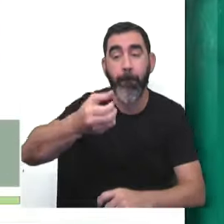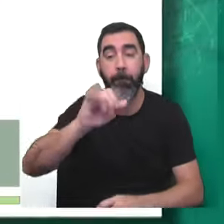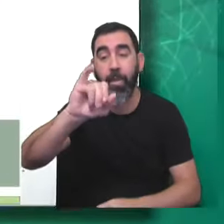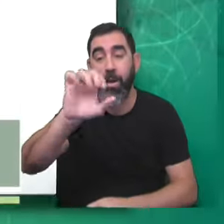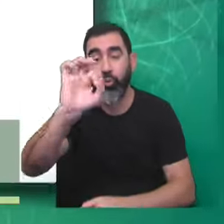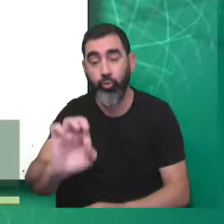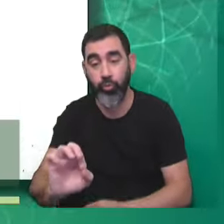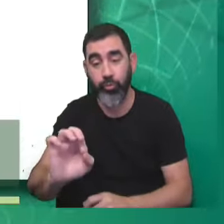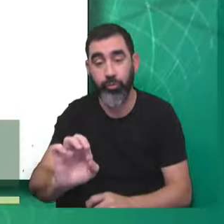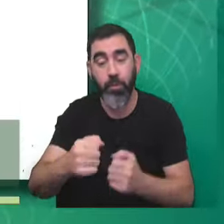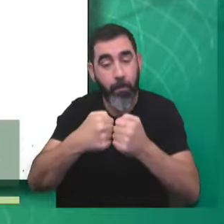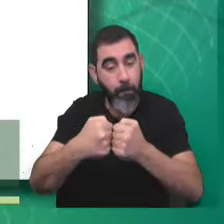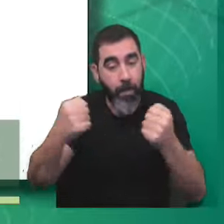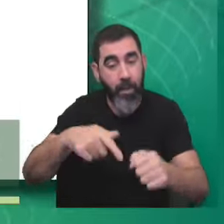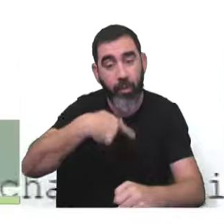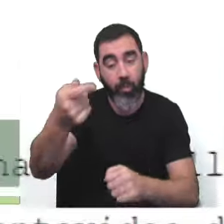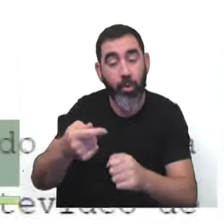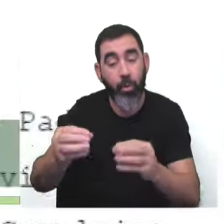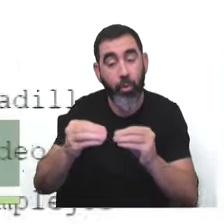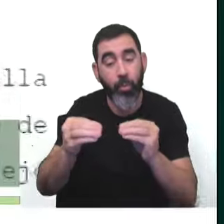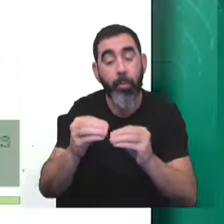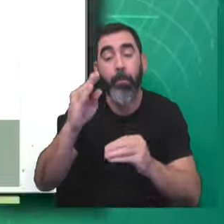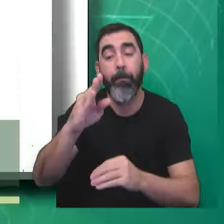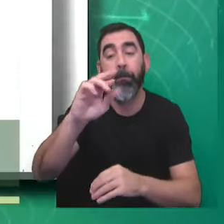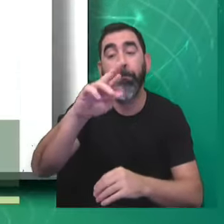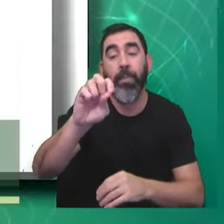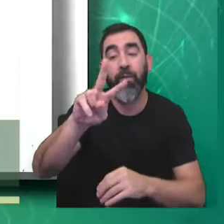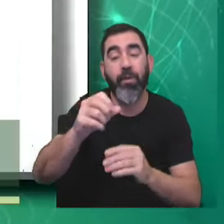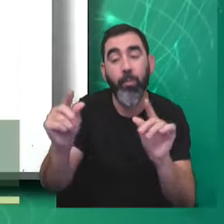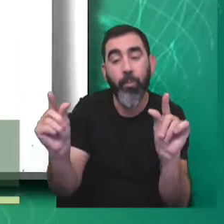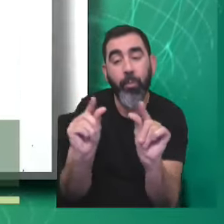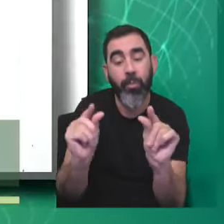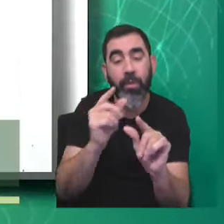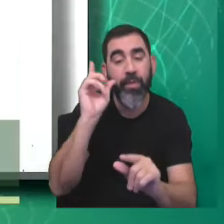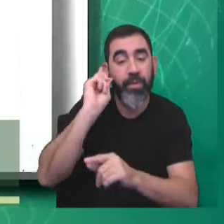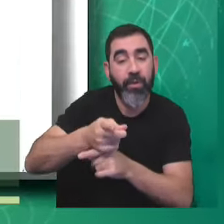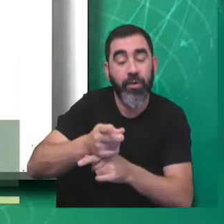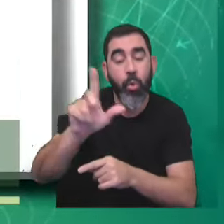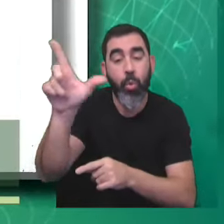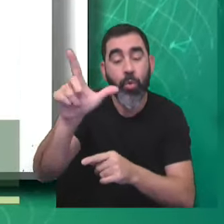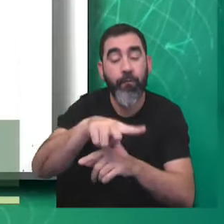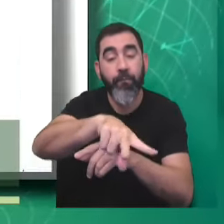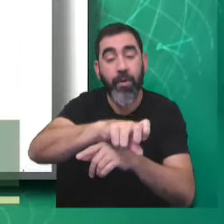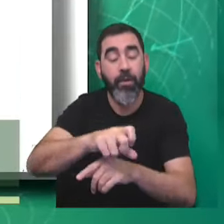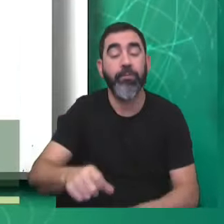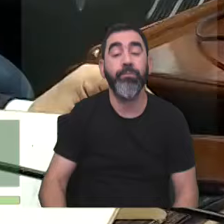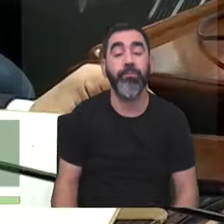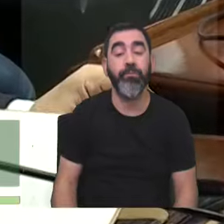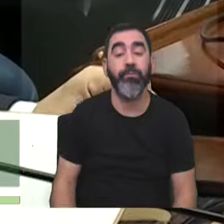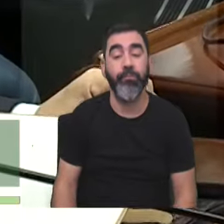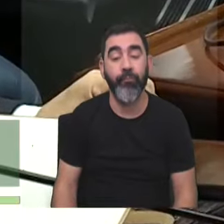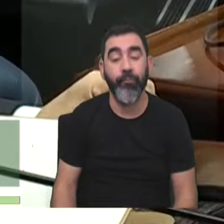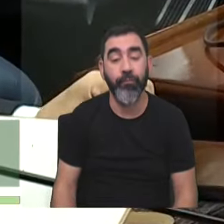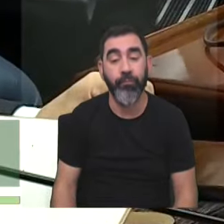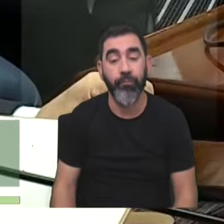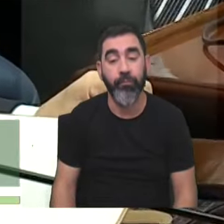x y fue ampliada posteriormente por su colega Eduardo preve que publicó parte de la resolución tomada este lunes por el fiscal Alejandro Machado